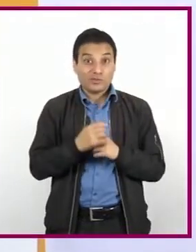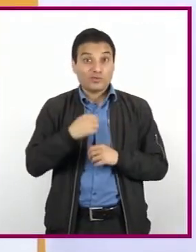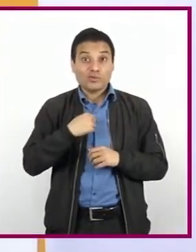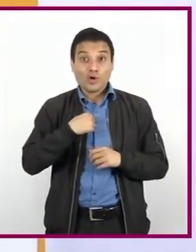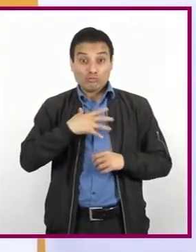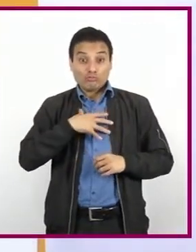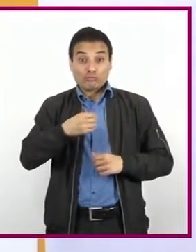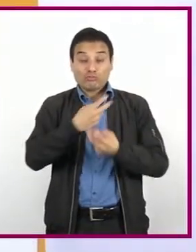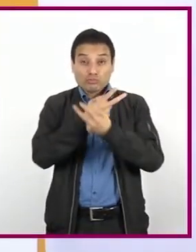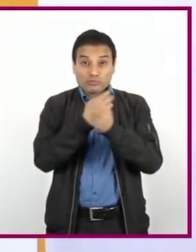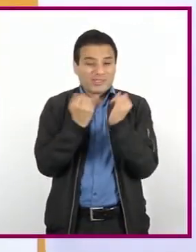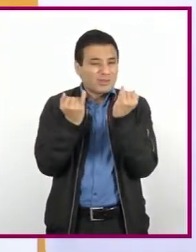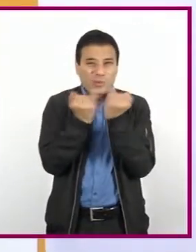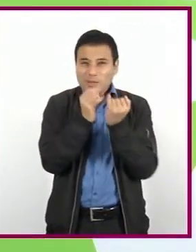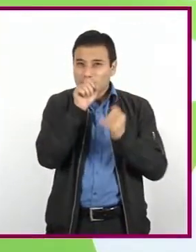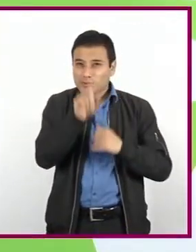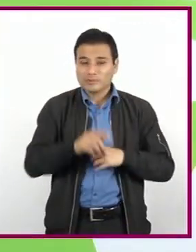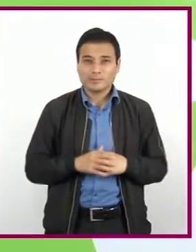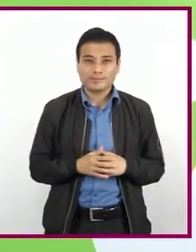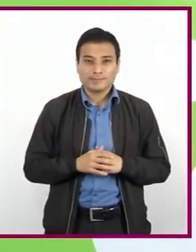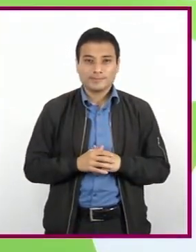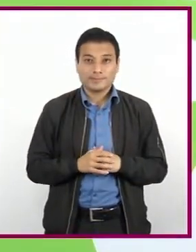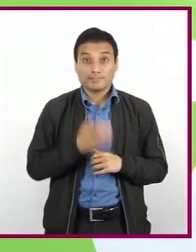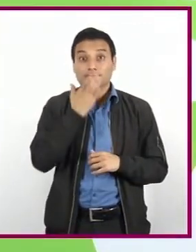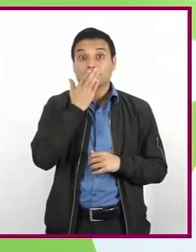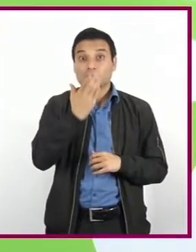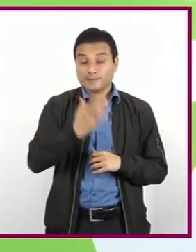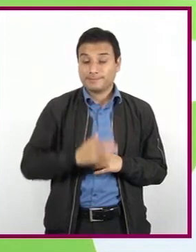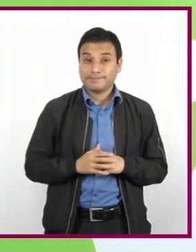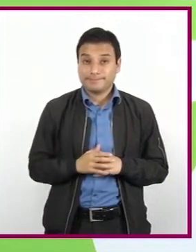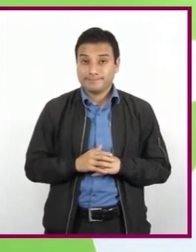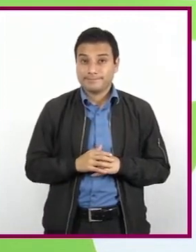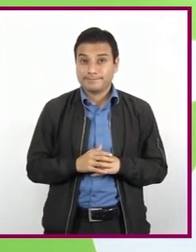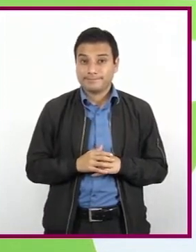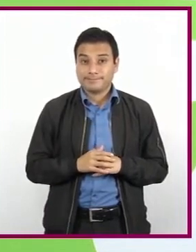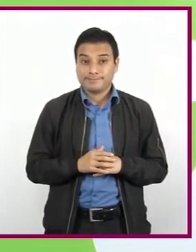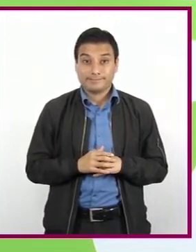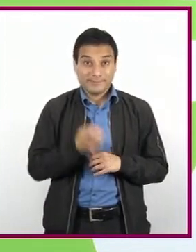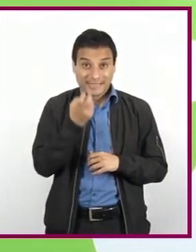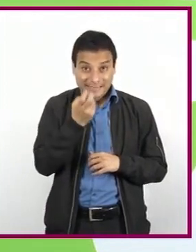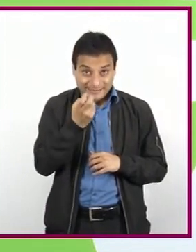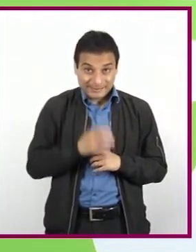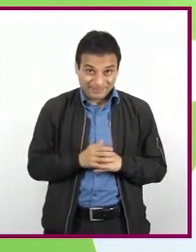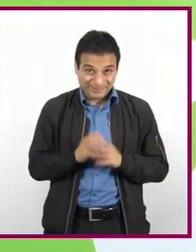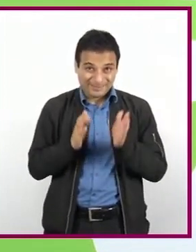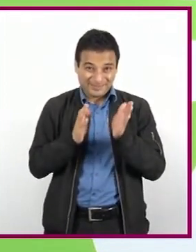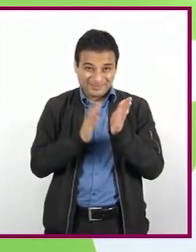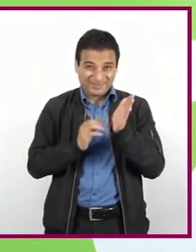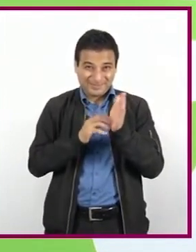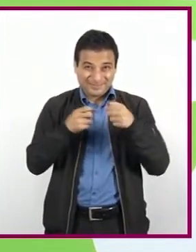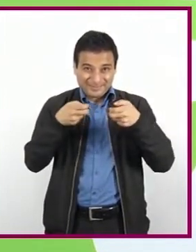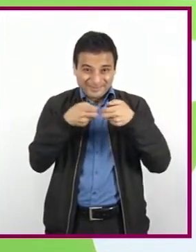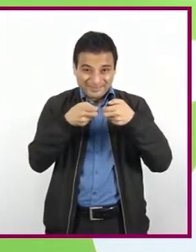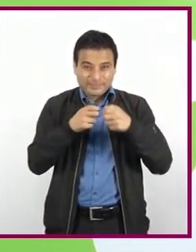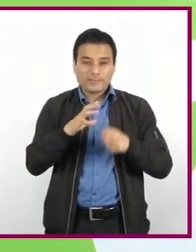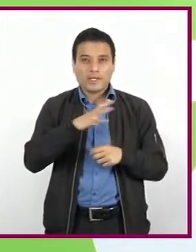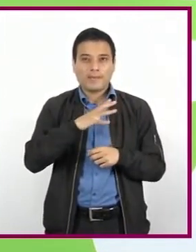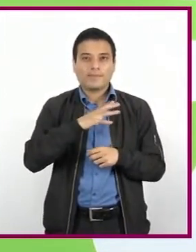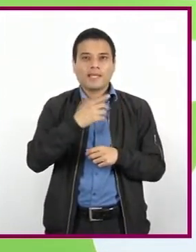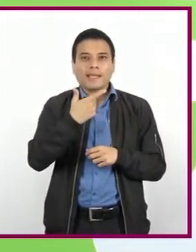la misma forma que esa. Muy bien. Esas hojas de plástico están recubiertas de un gel